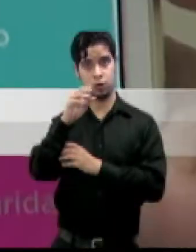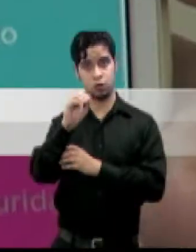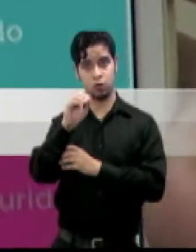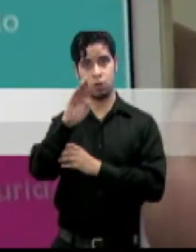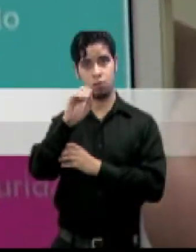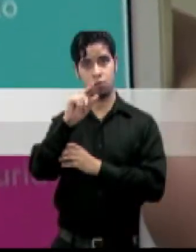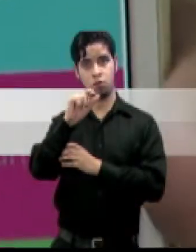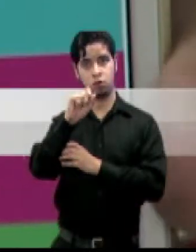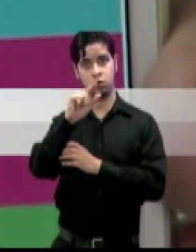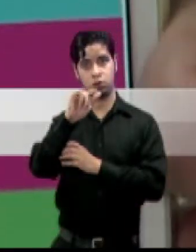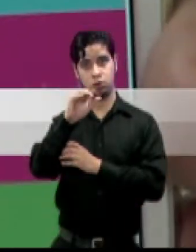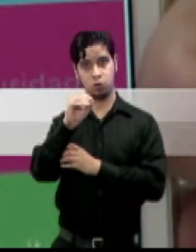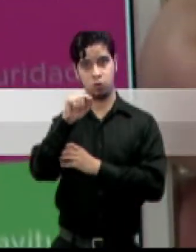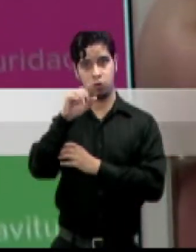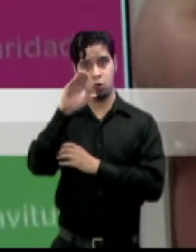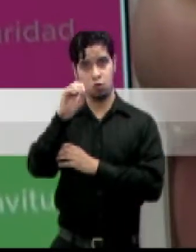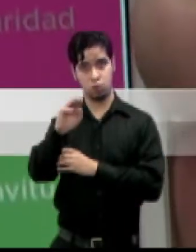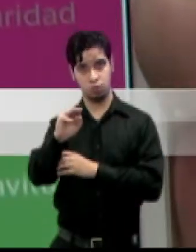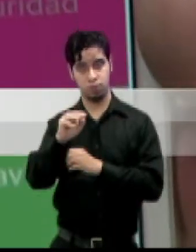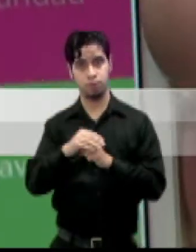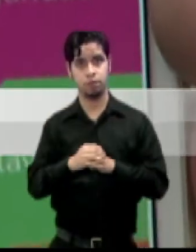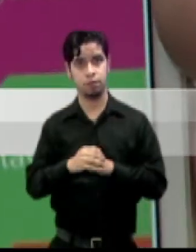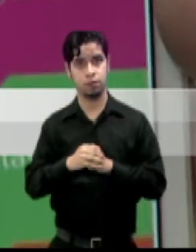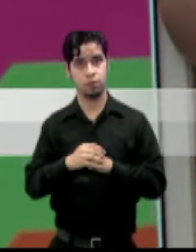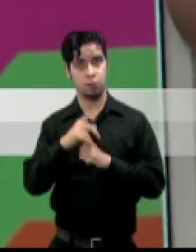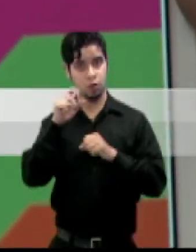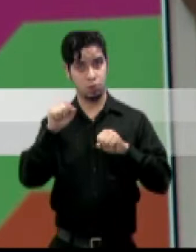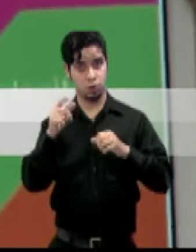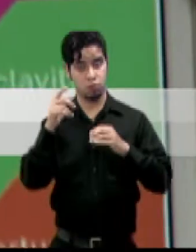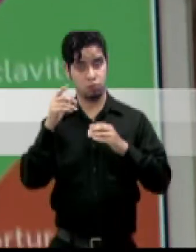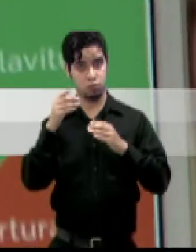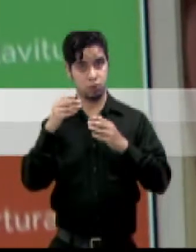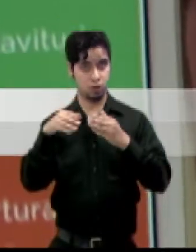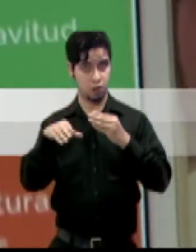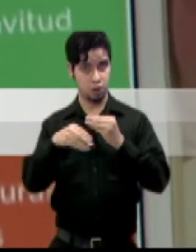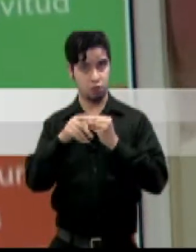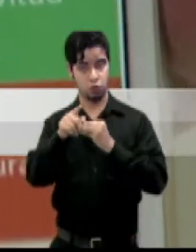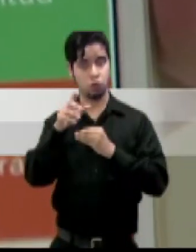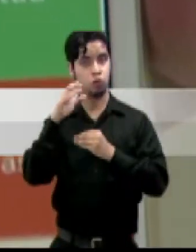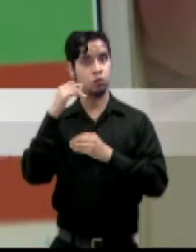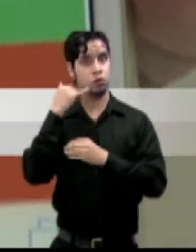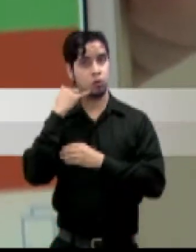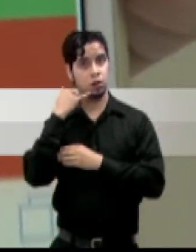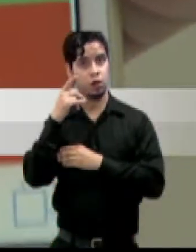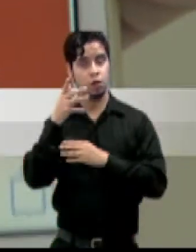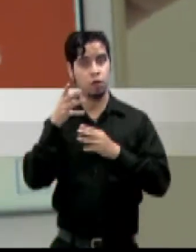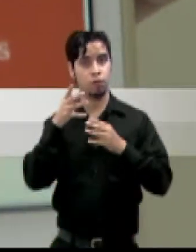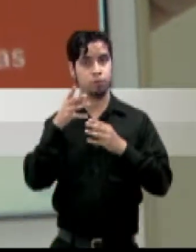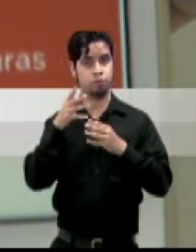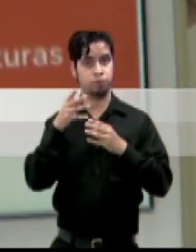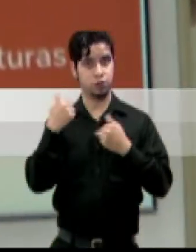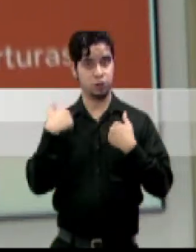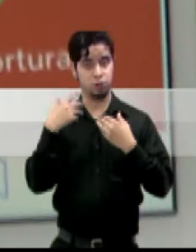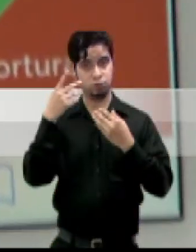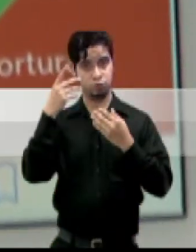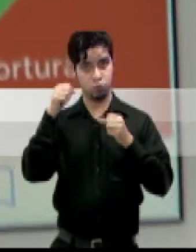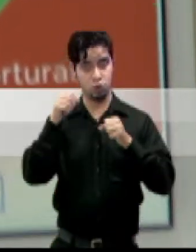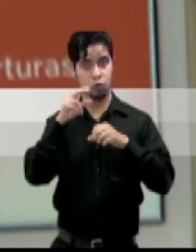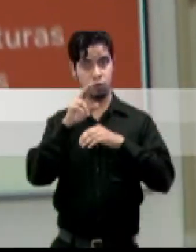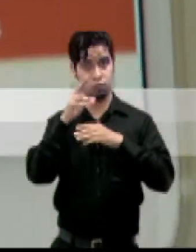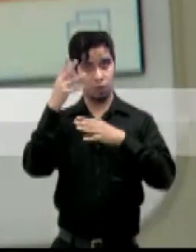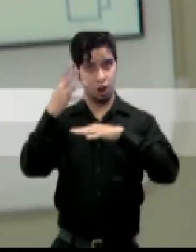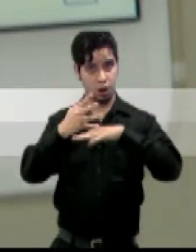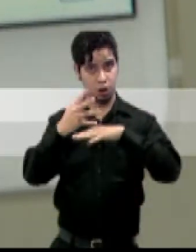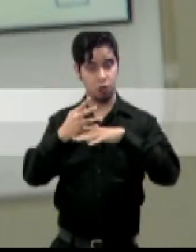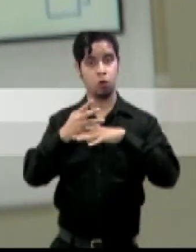www.derechosdebolsillo.com y lo puede llevar para ponerlo a su pantalla de los teléfonos móviles en formato de iPhone y Android, y allí va a encontrar lo que